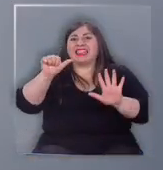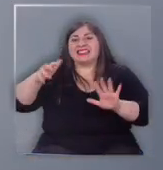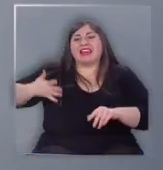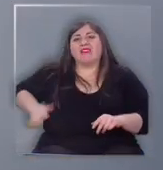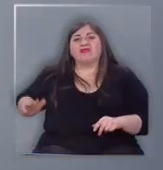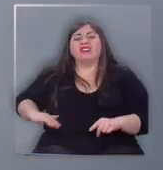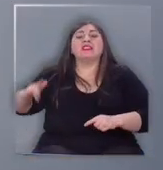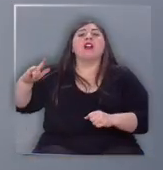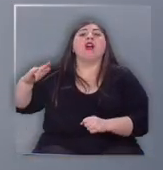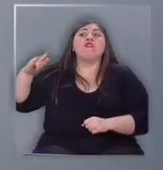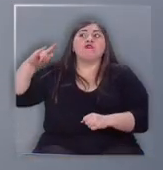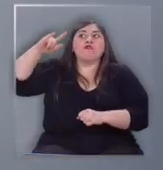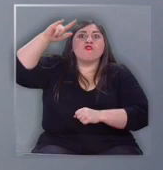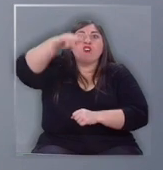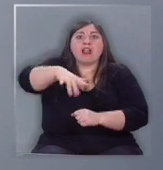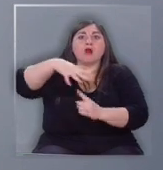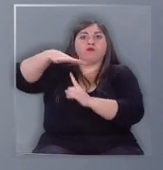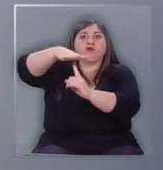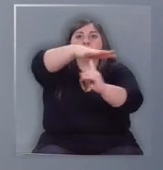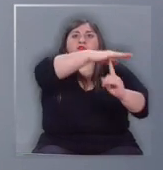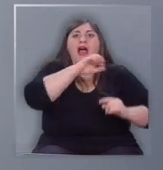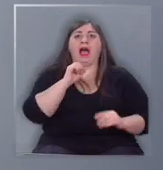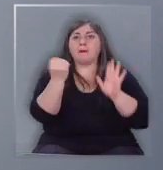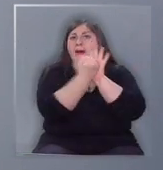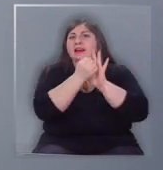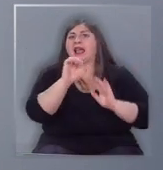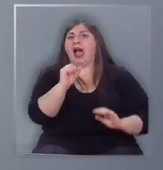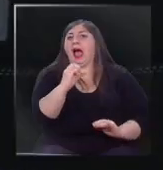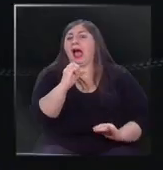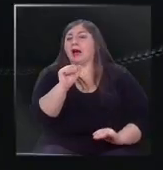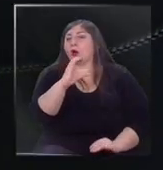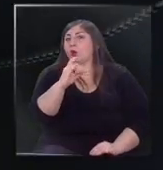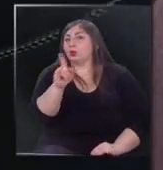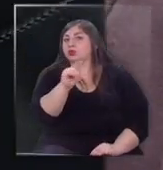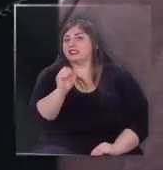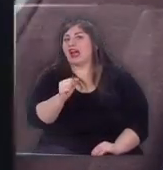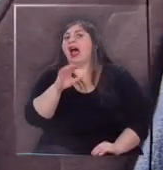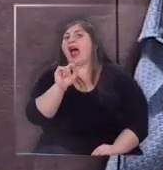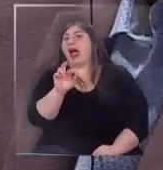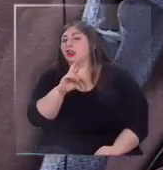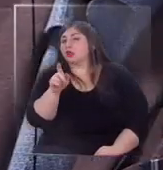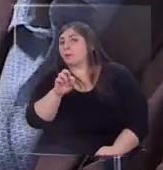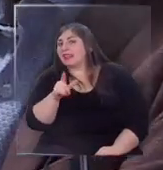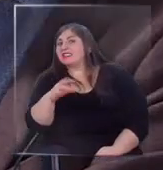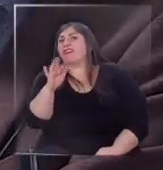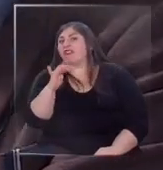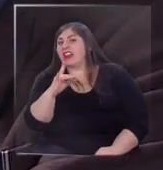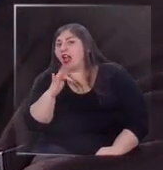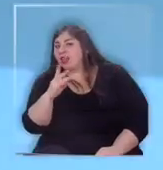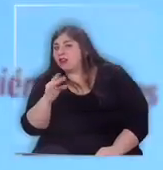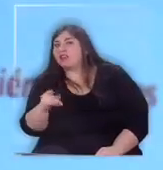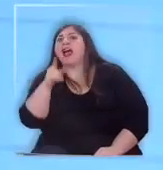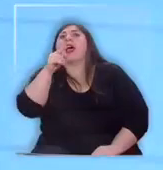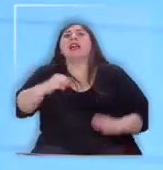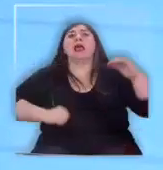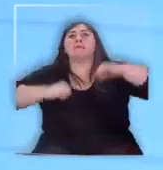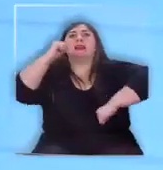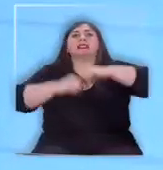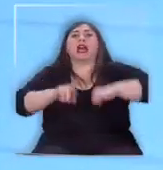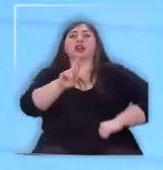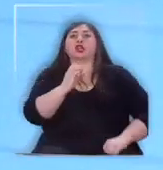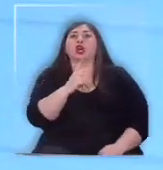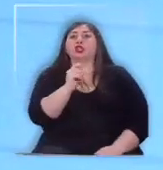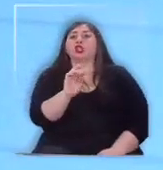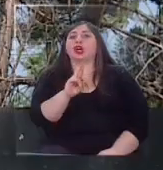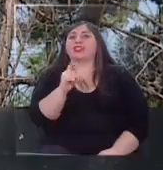vuelo comercial. Aeronave marca Augusta Aerospace Philadelphia. Esta aparece a nombre de la empresa Rotortech. Nos comunicamos